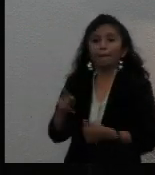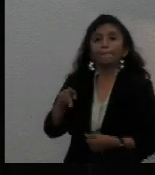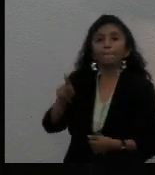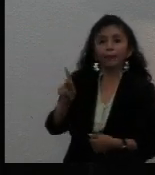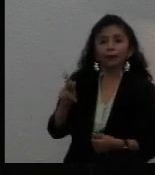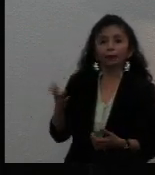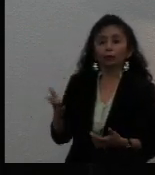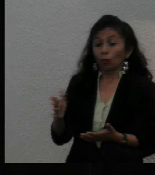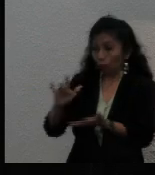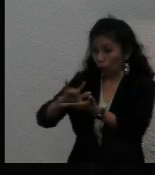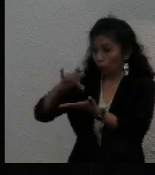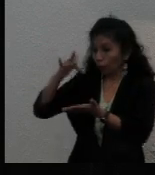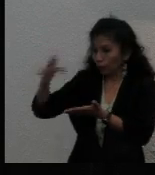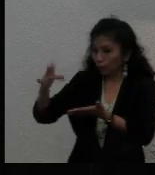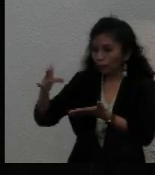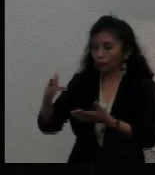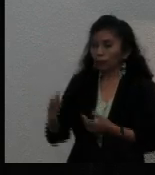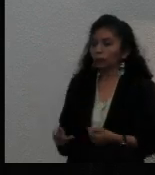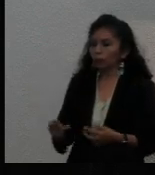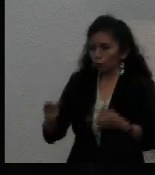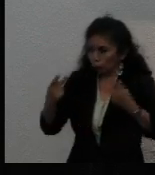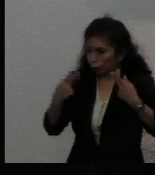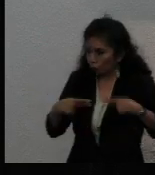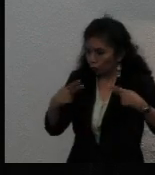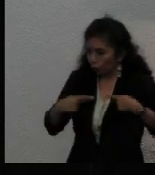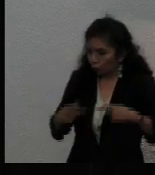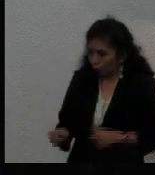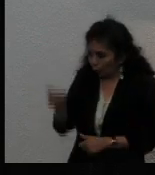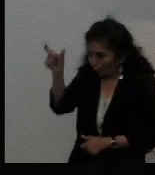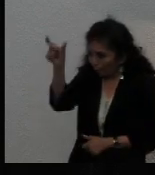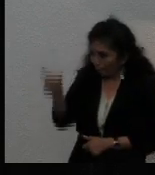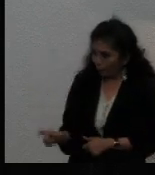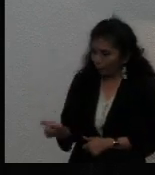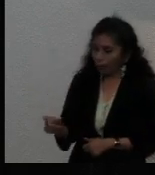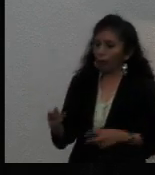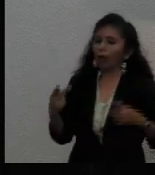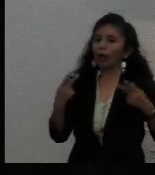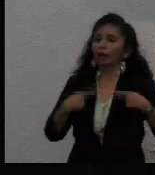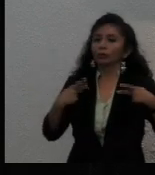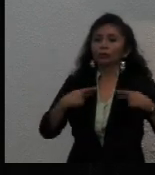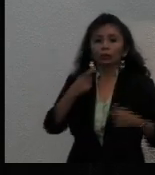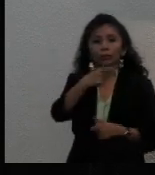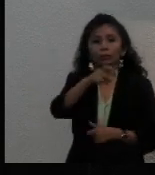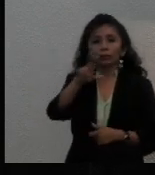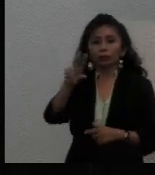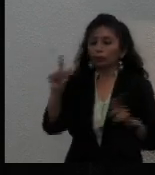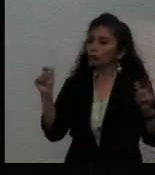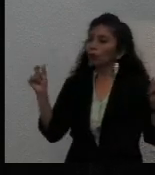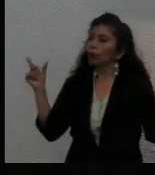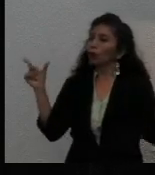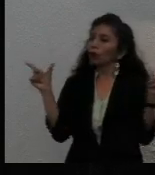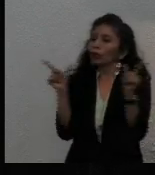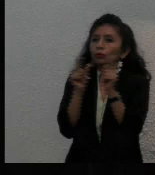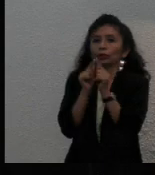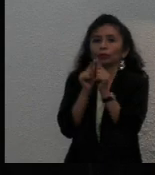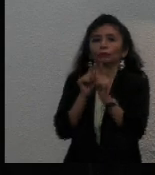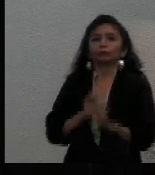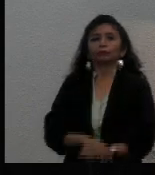todo, gracias por su calidad y calidez humana hacia el pueblo quintanarroense. Es cuanto. ¡Bravo!